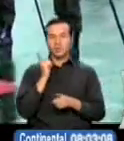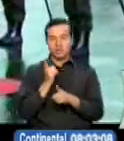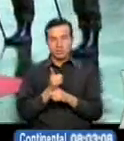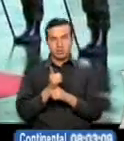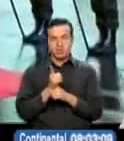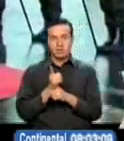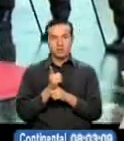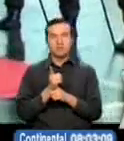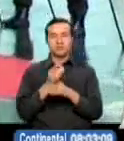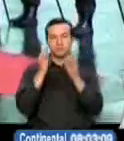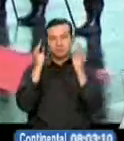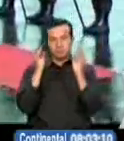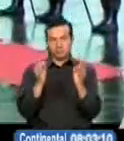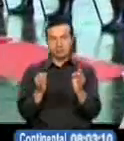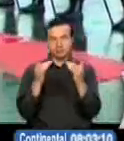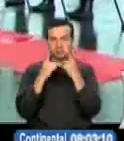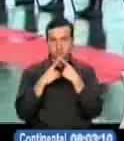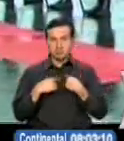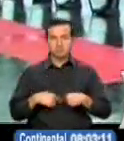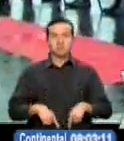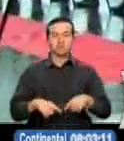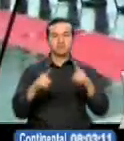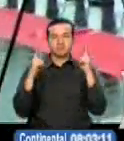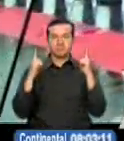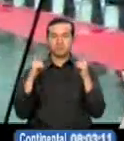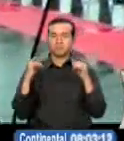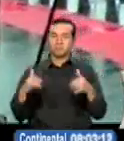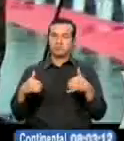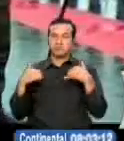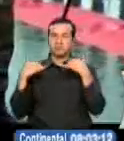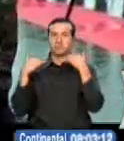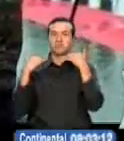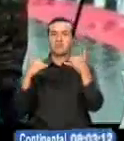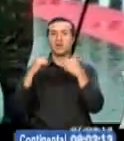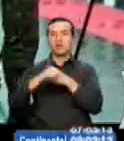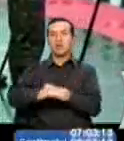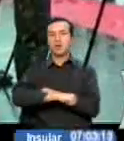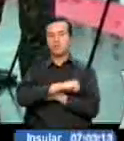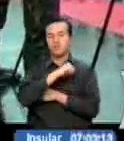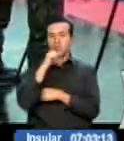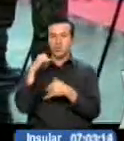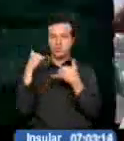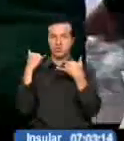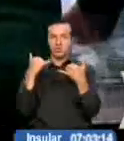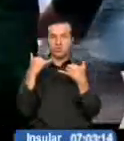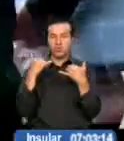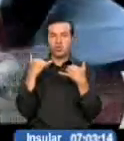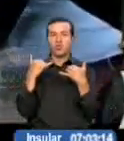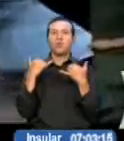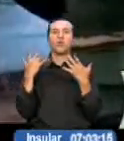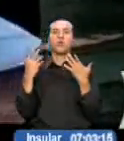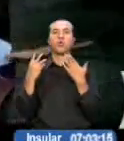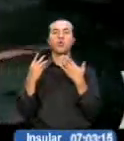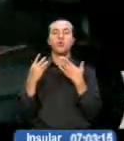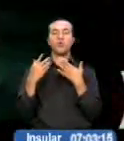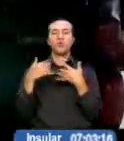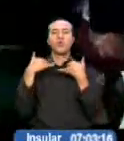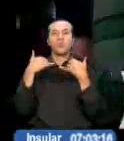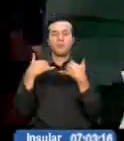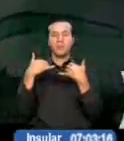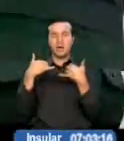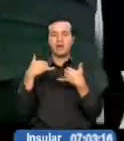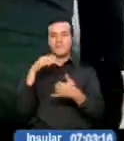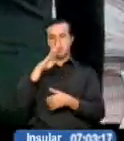también oficial el anuncio de que se va a entregar el título de campeón de la Copa Sudamericana a este equipo,